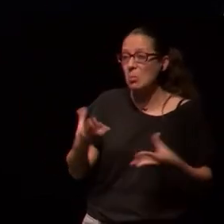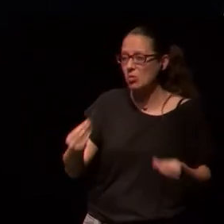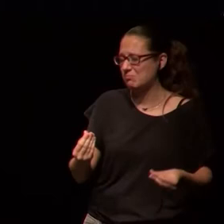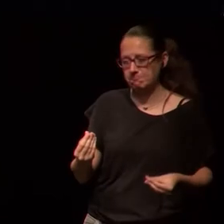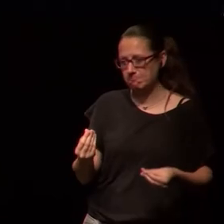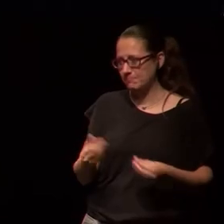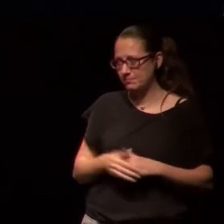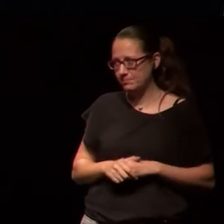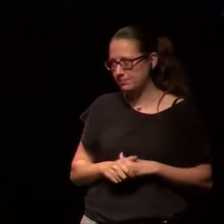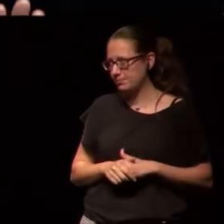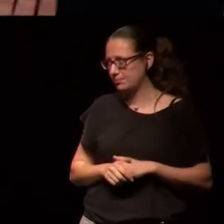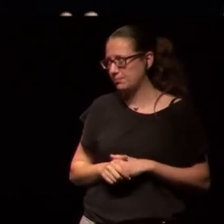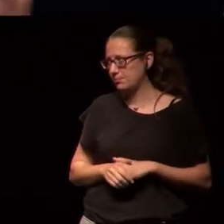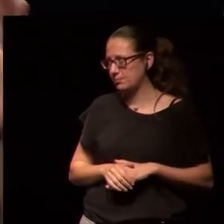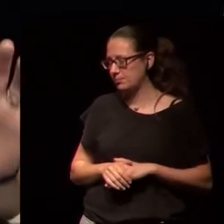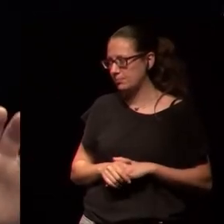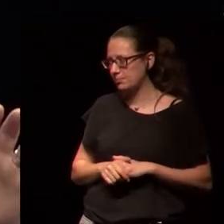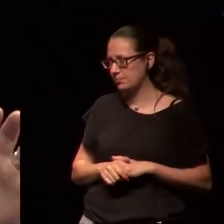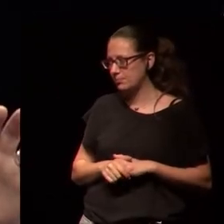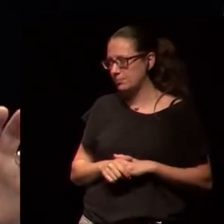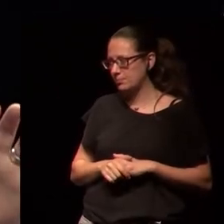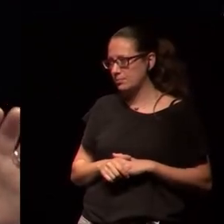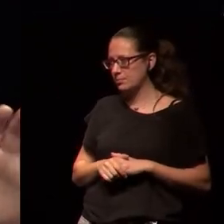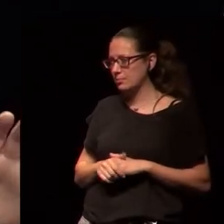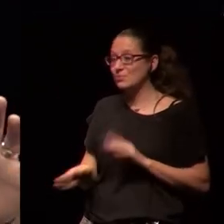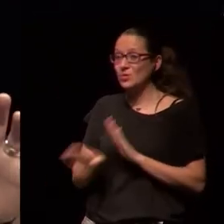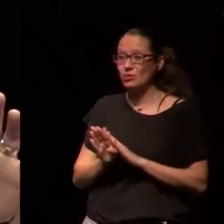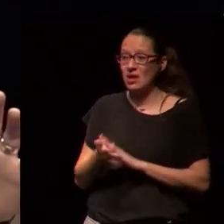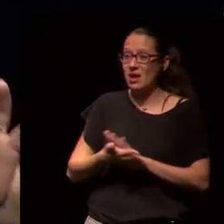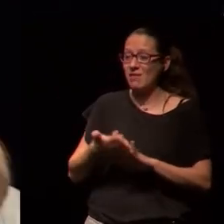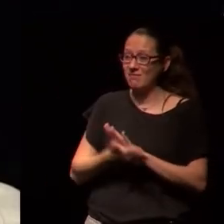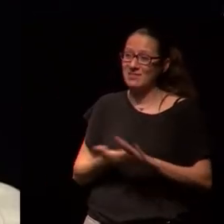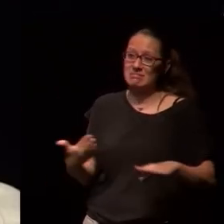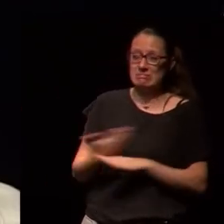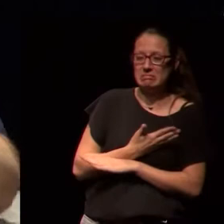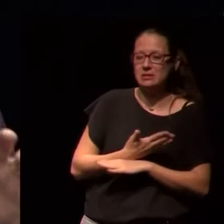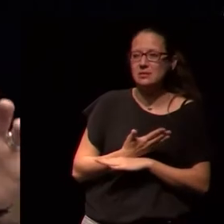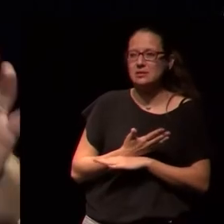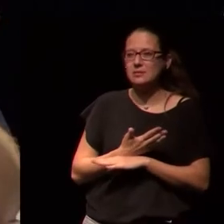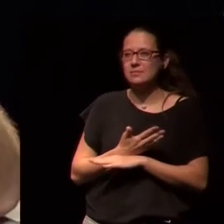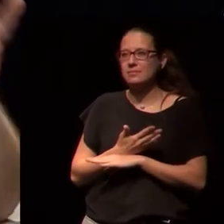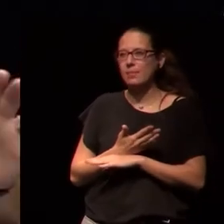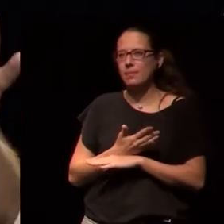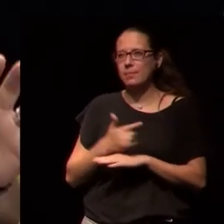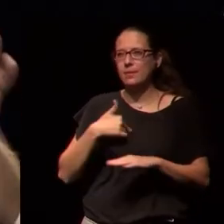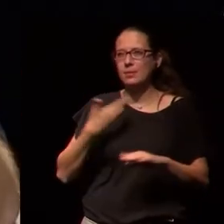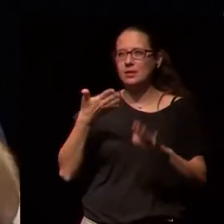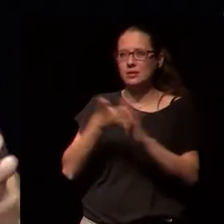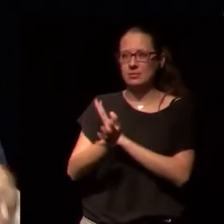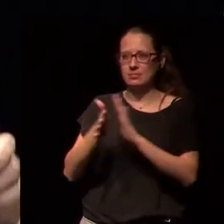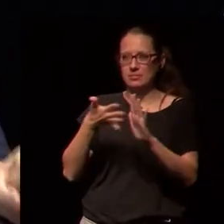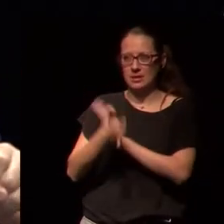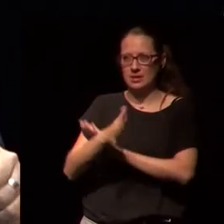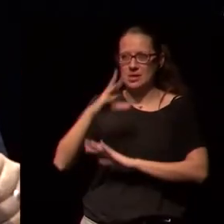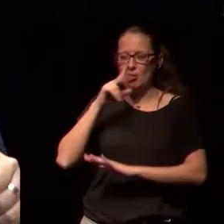mucho. Antes de seguir hablando, lo que voy a hacer es explicar en qué estoy